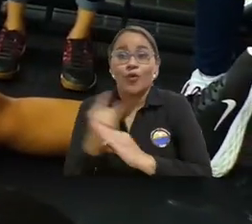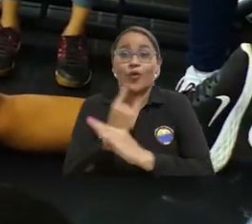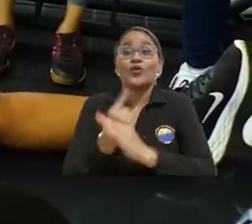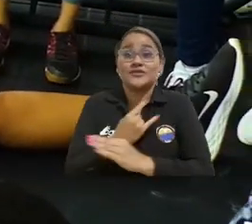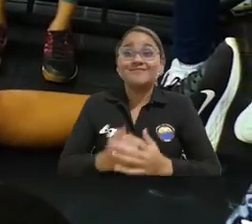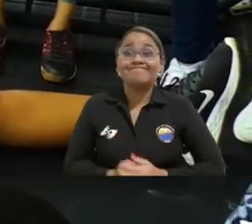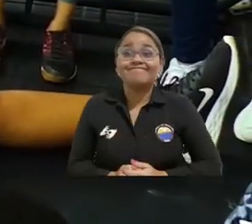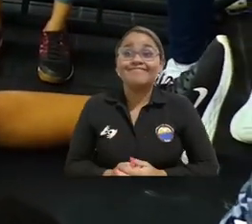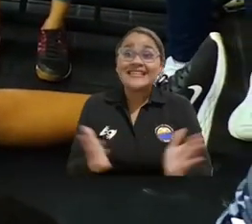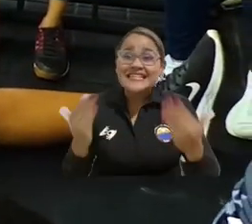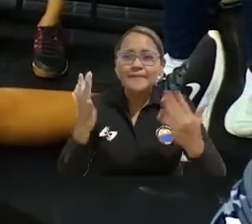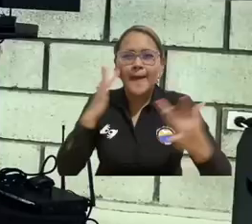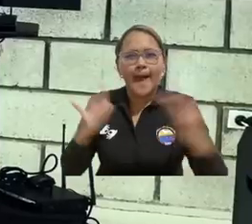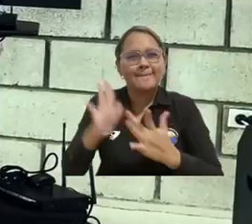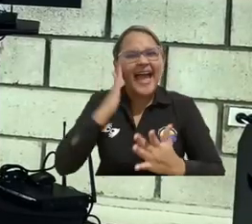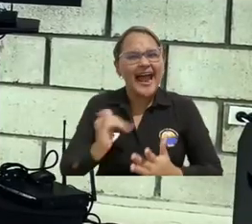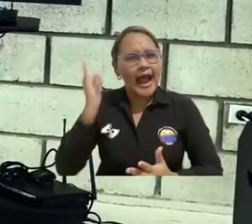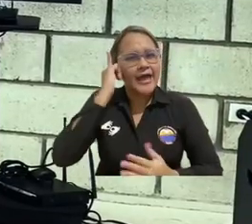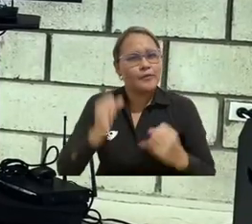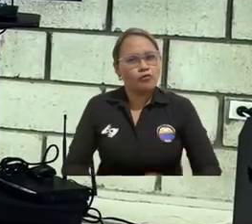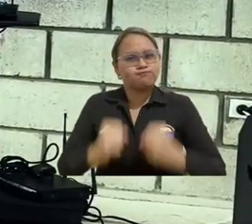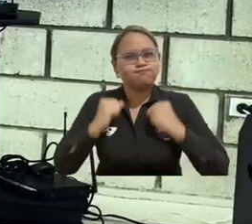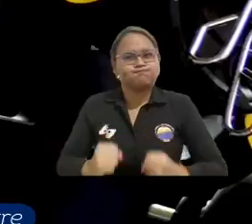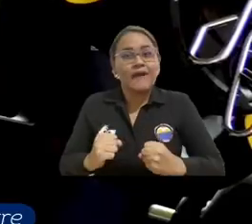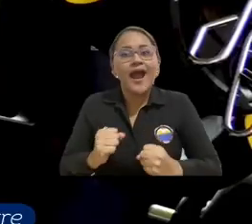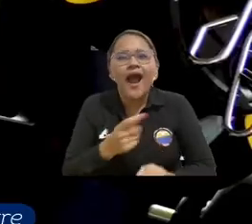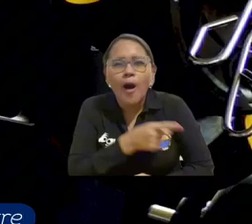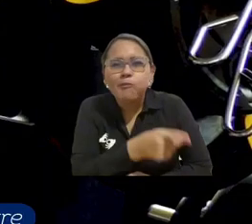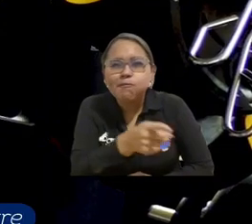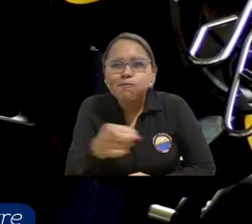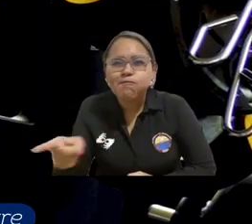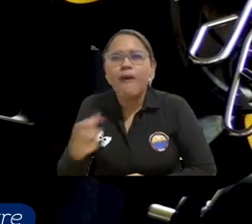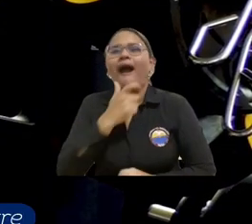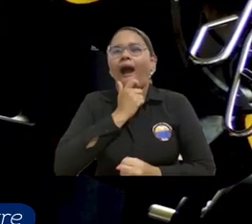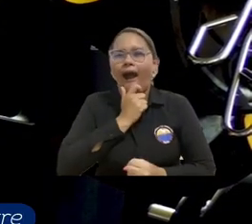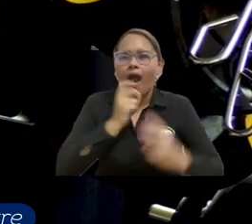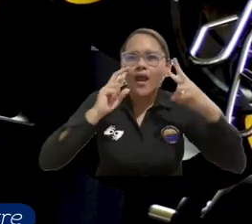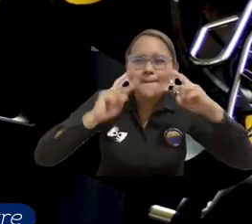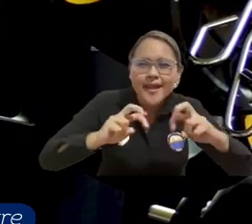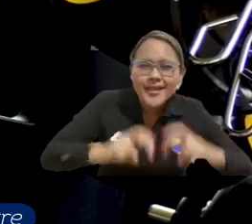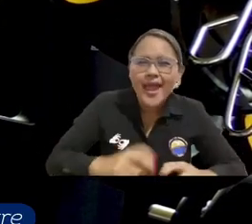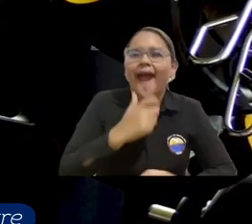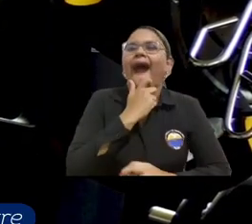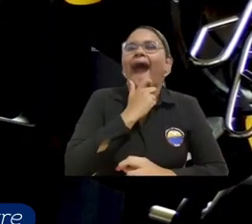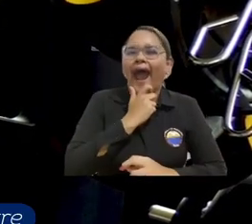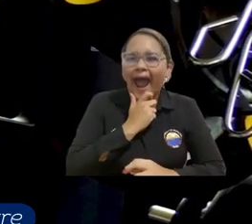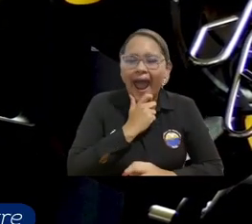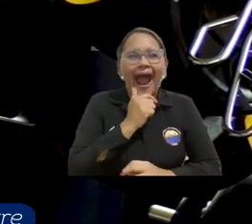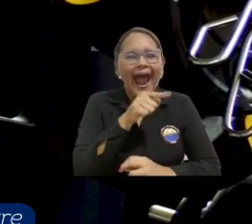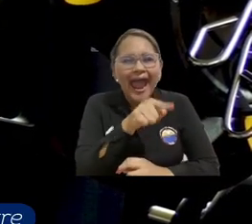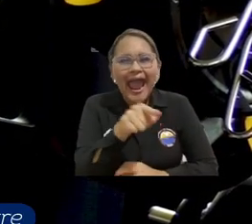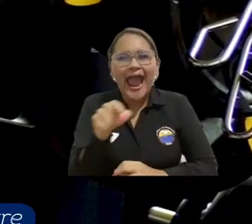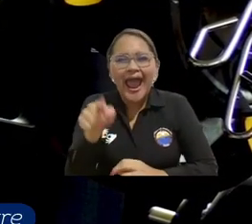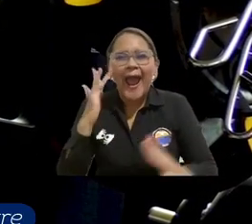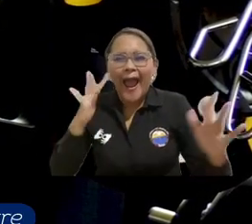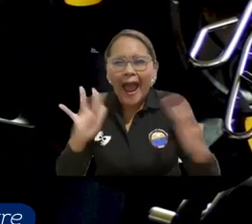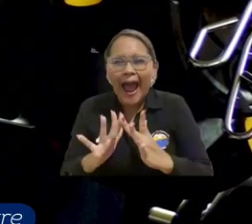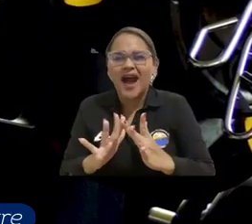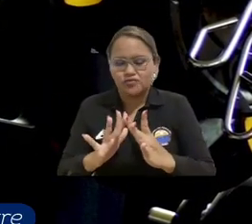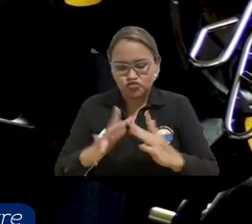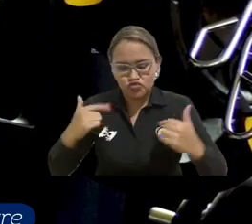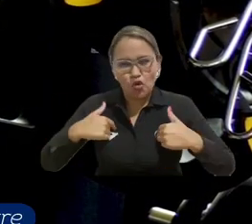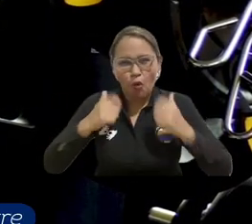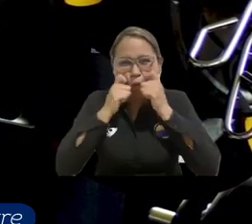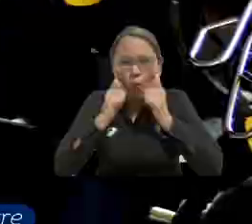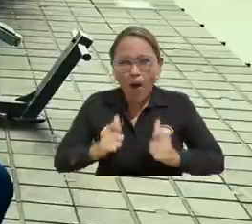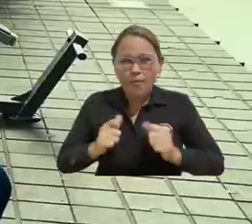fortalecer mucho el tema académico porque podremos encontrar bastante investigación, podremos medir todo lo que tiene que ver con las capacidades físicas